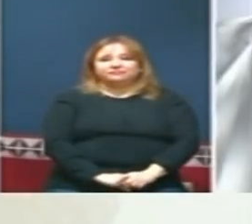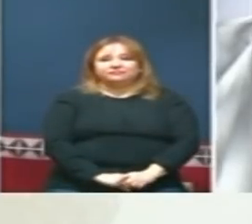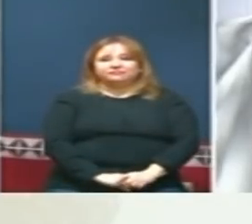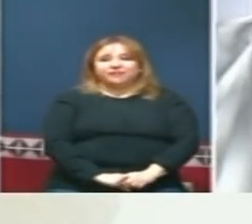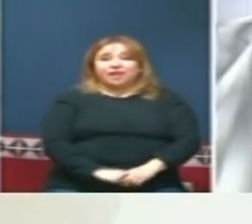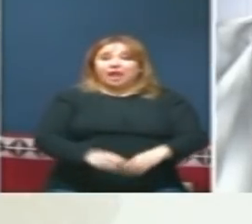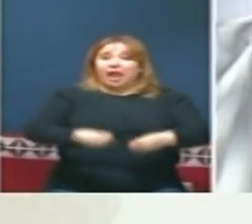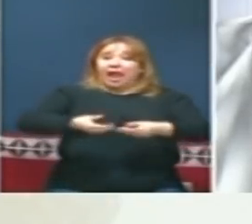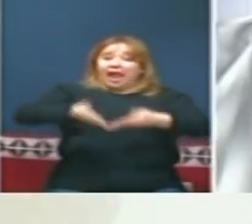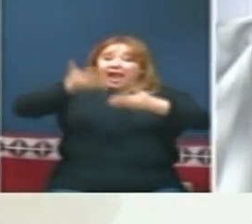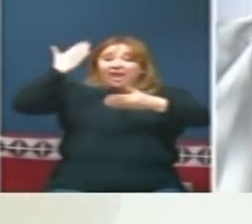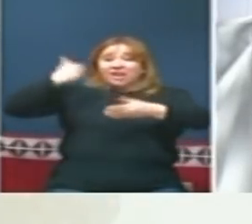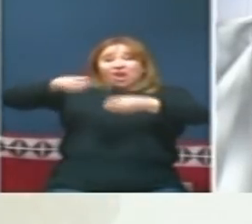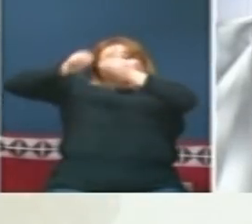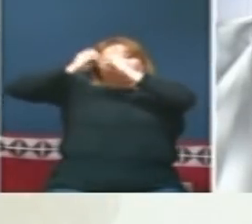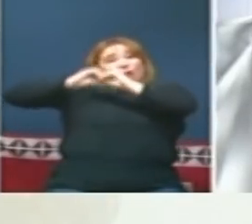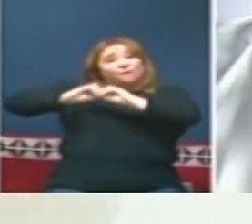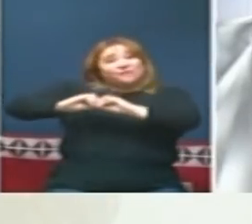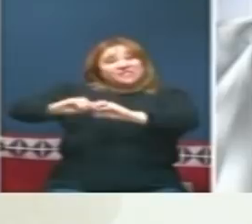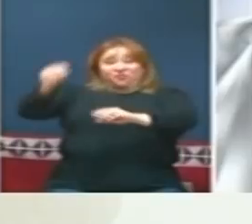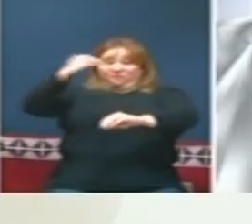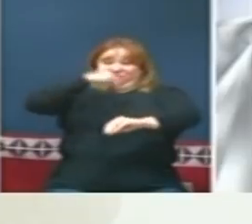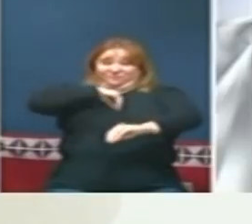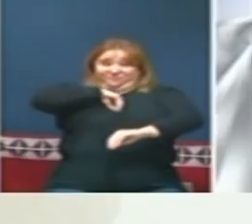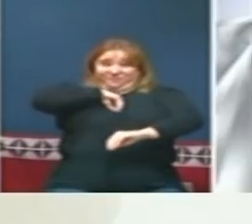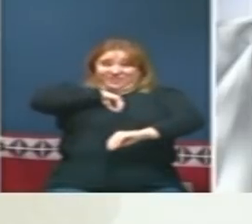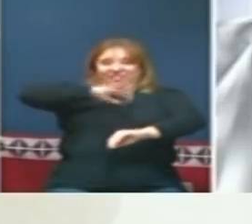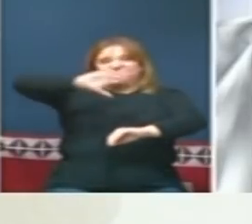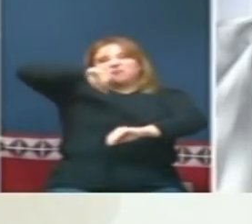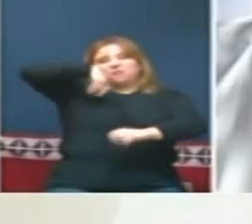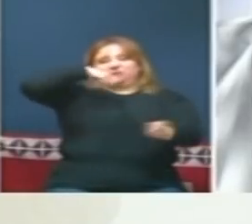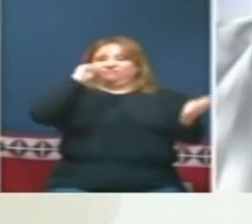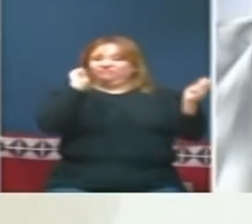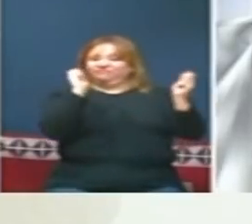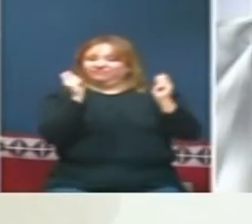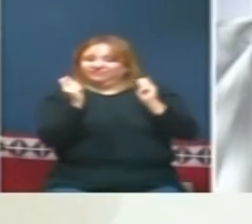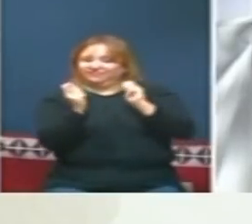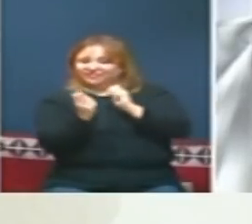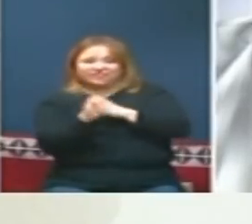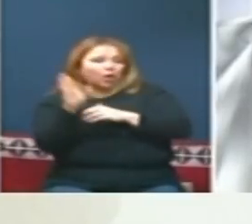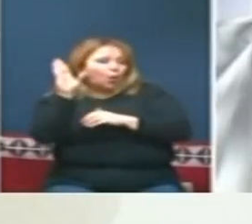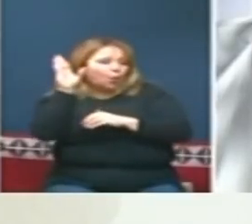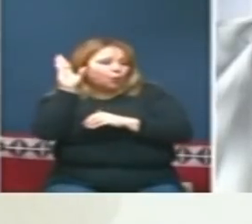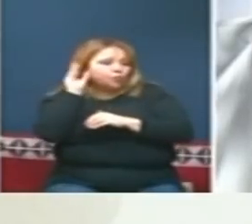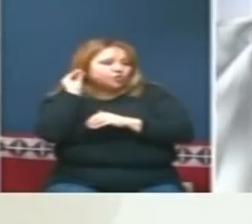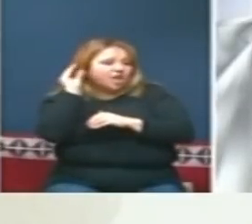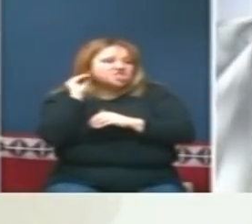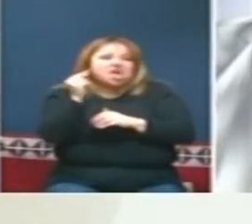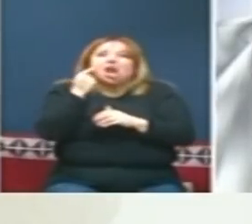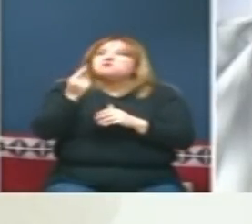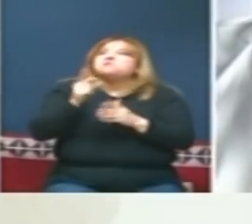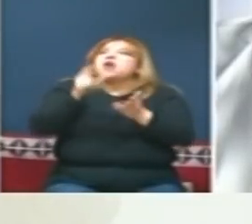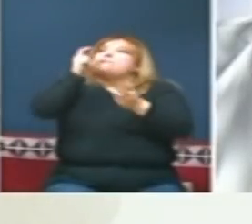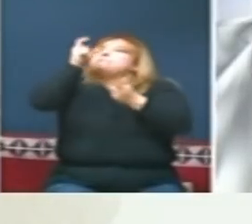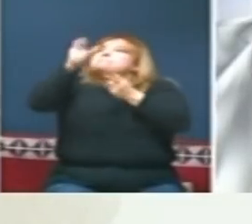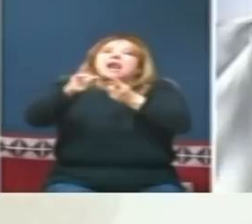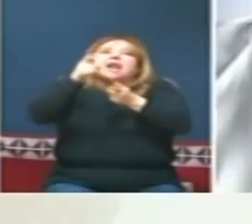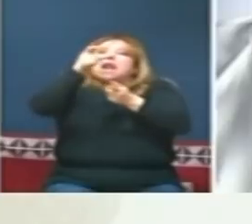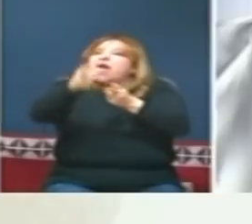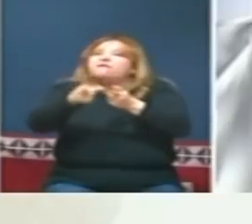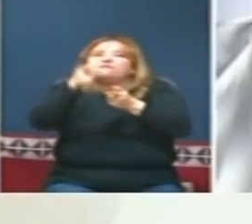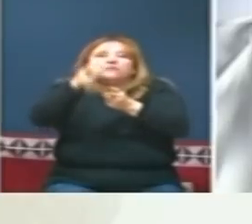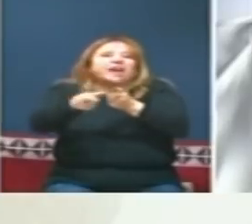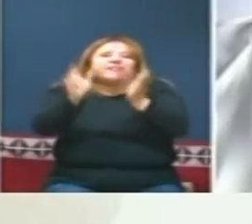Al principio, lejos de la fe, se convirtió después de haber escuchado algunas prédicas que tuvieron